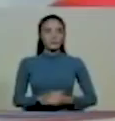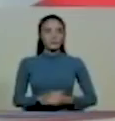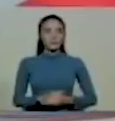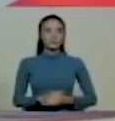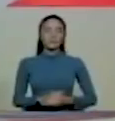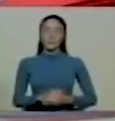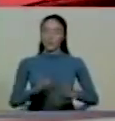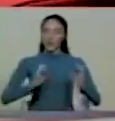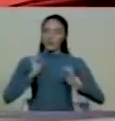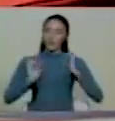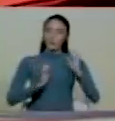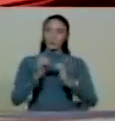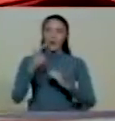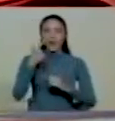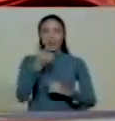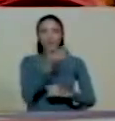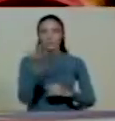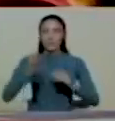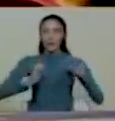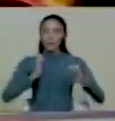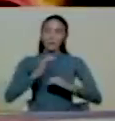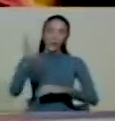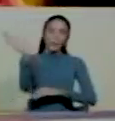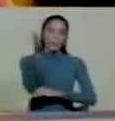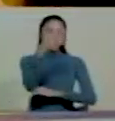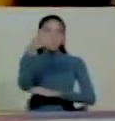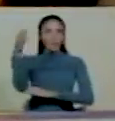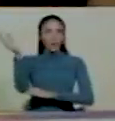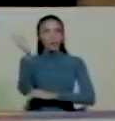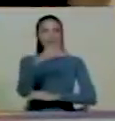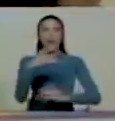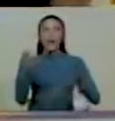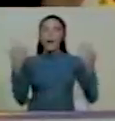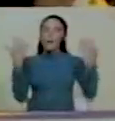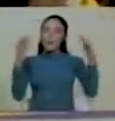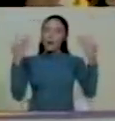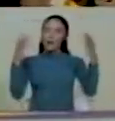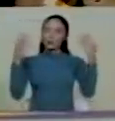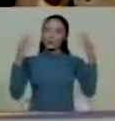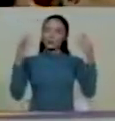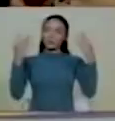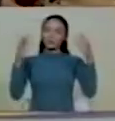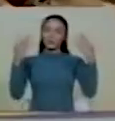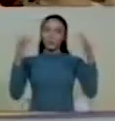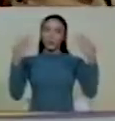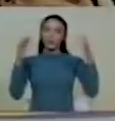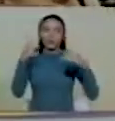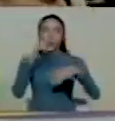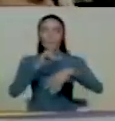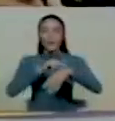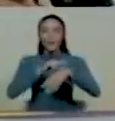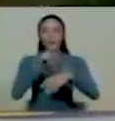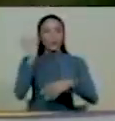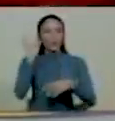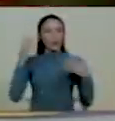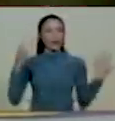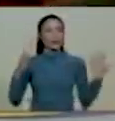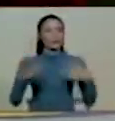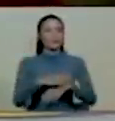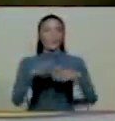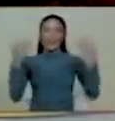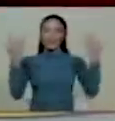Está emocionada, ¿vale?, con su bandera de Venezuela. Un aplauso a esta médica apasionada.